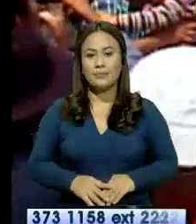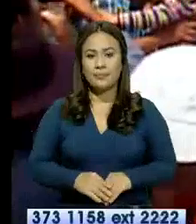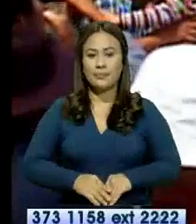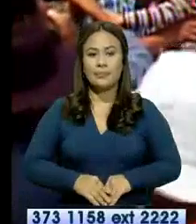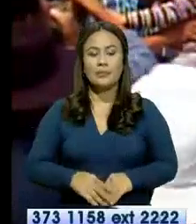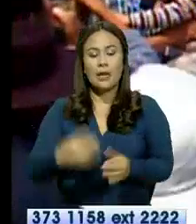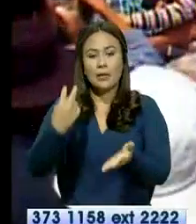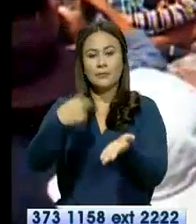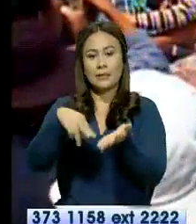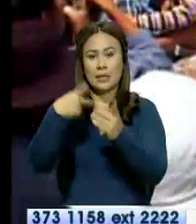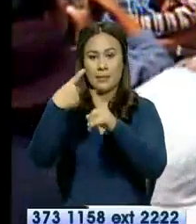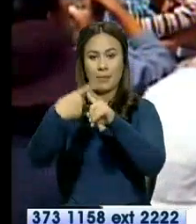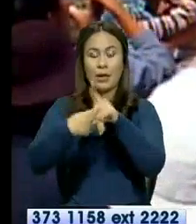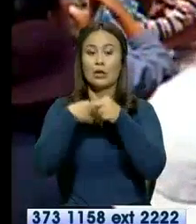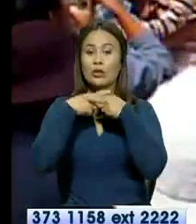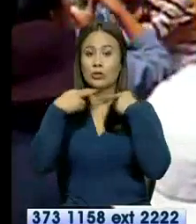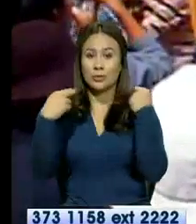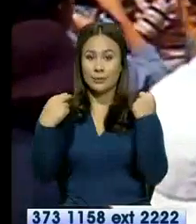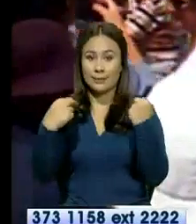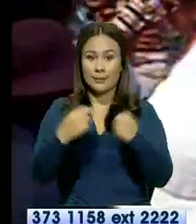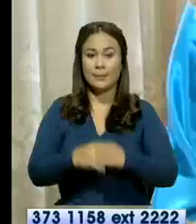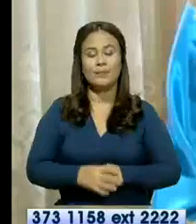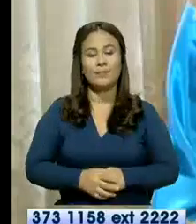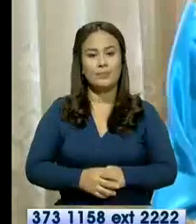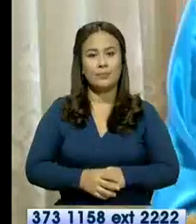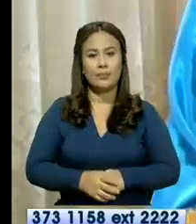ahora en el mes de noviembre en